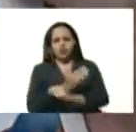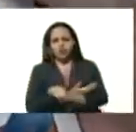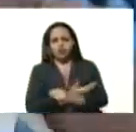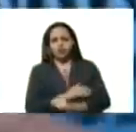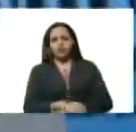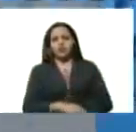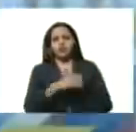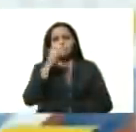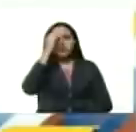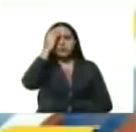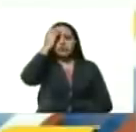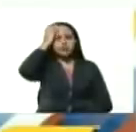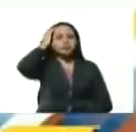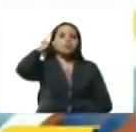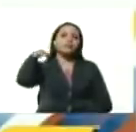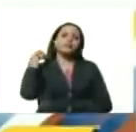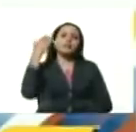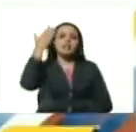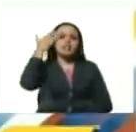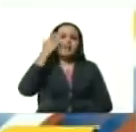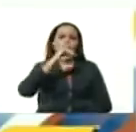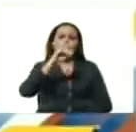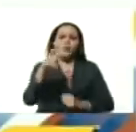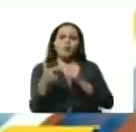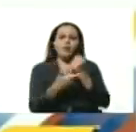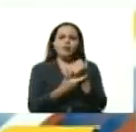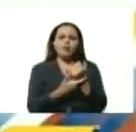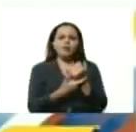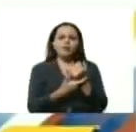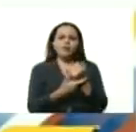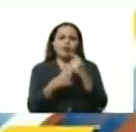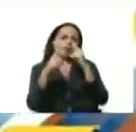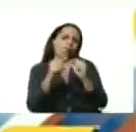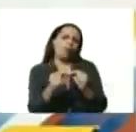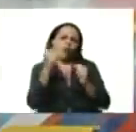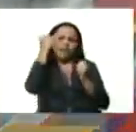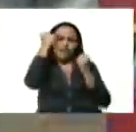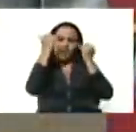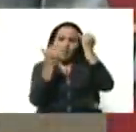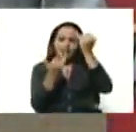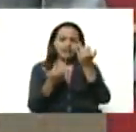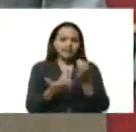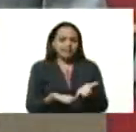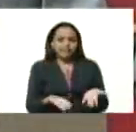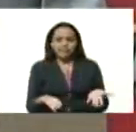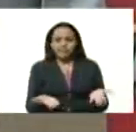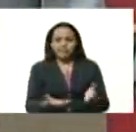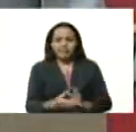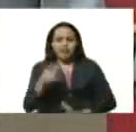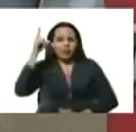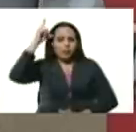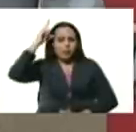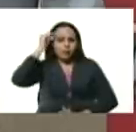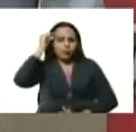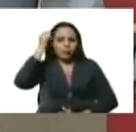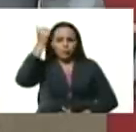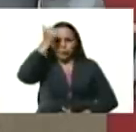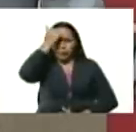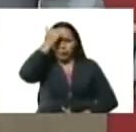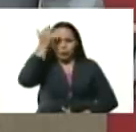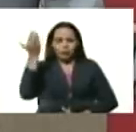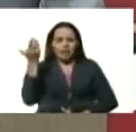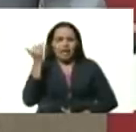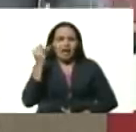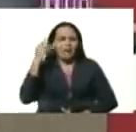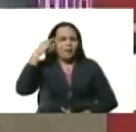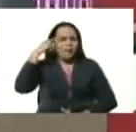que Guaidó es muy escaso de ideas, es muy escaso de la azotea, tiene un pensamiento